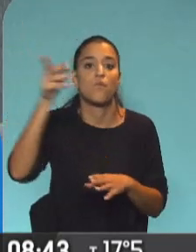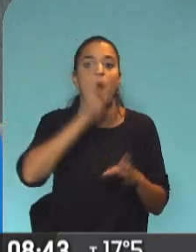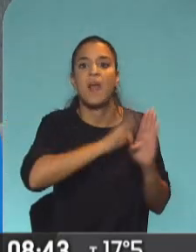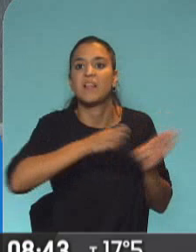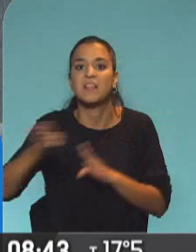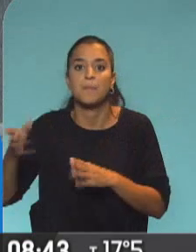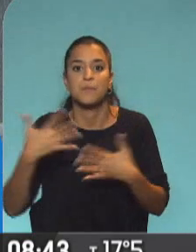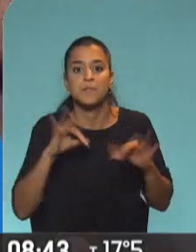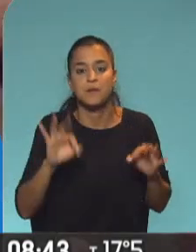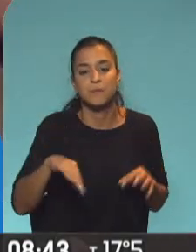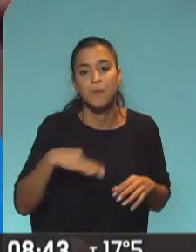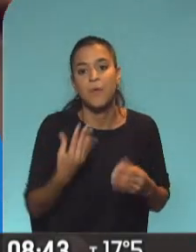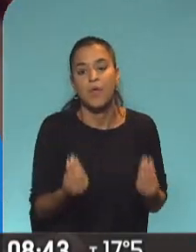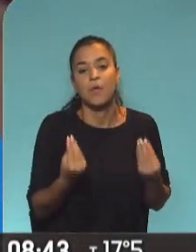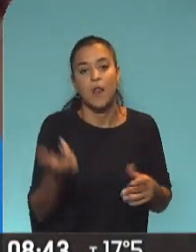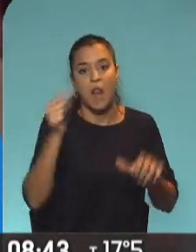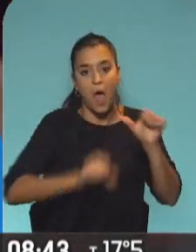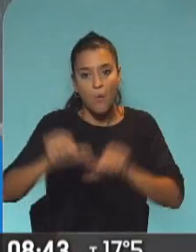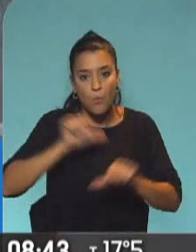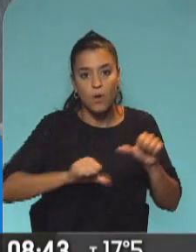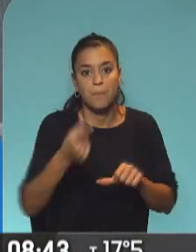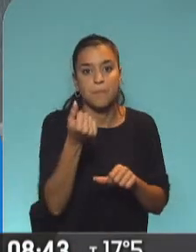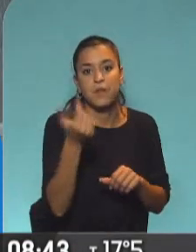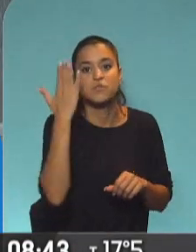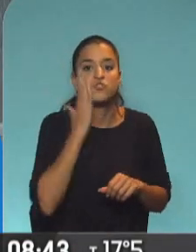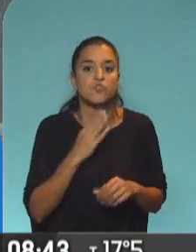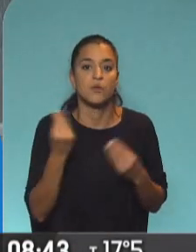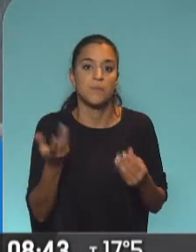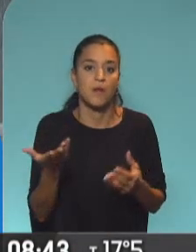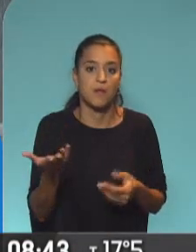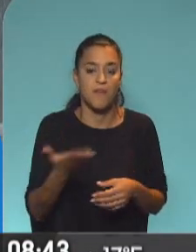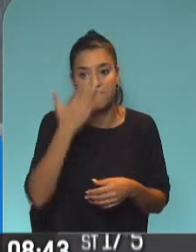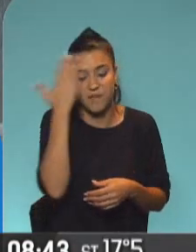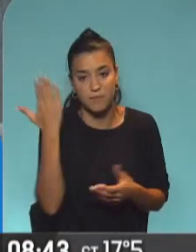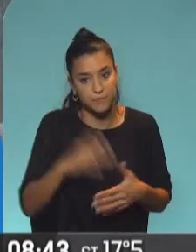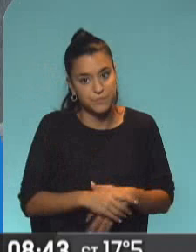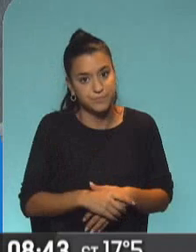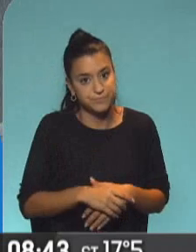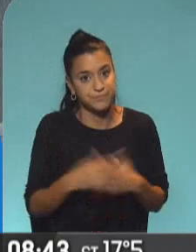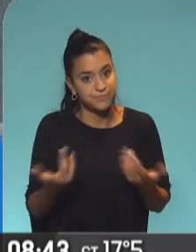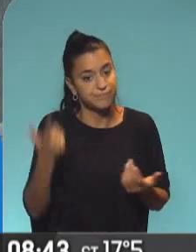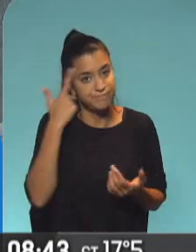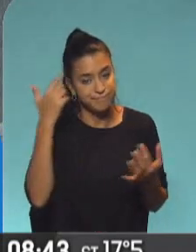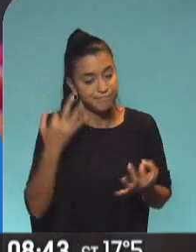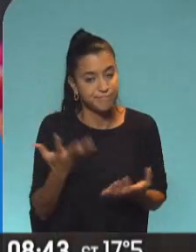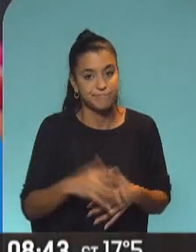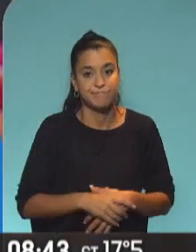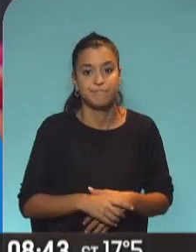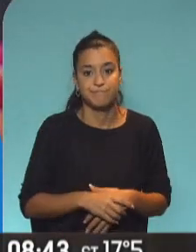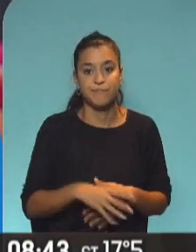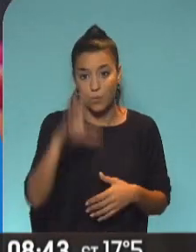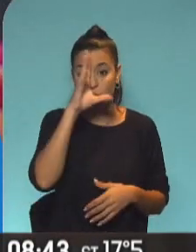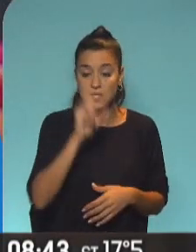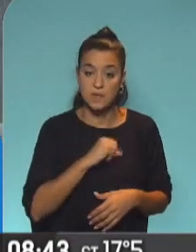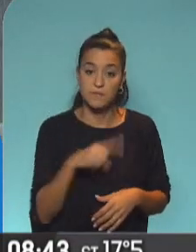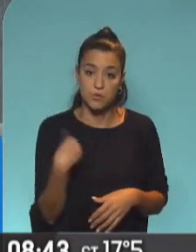vida, ¿cómo vamos a pretender de que los laboratorios tengan precio solidario para los enfermos? ¿No? Es medio coherente,